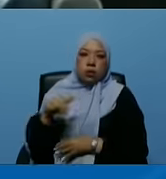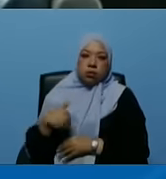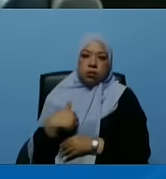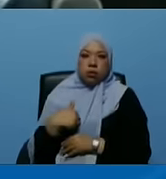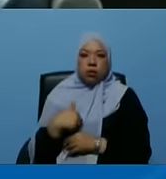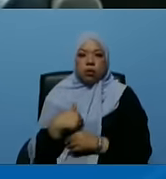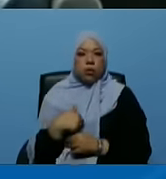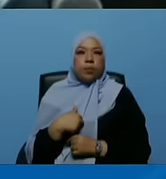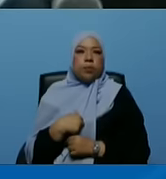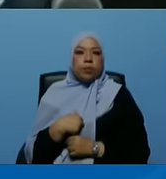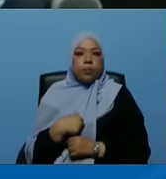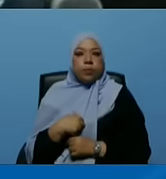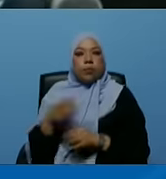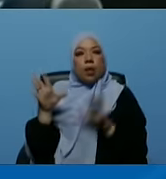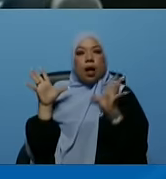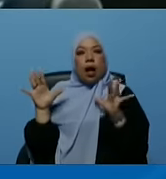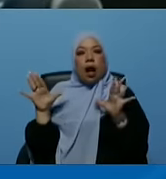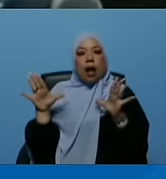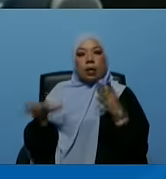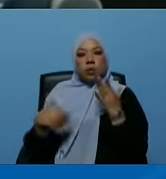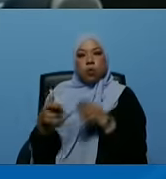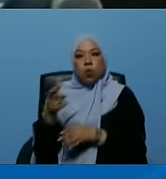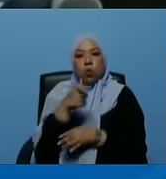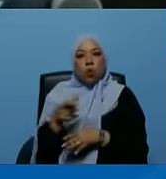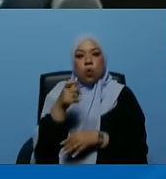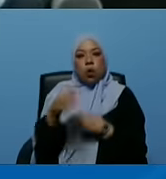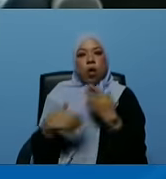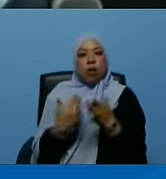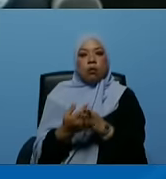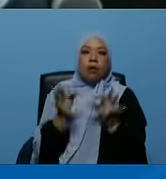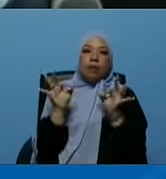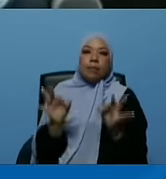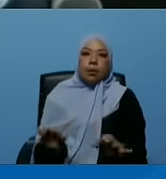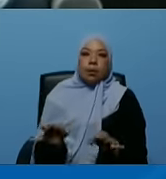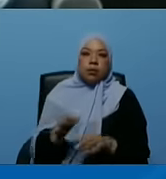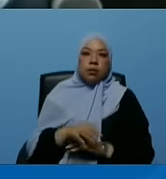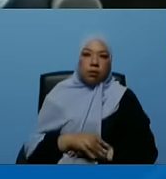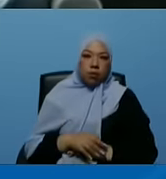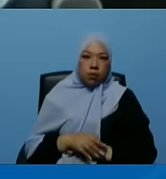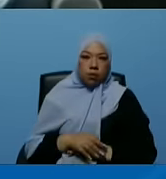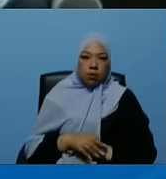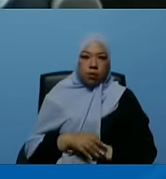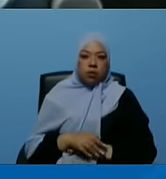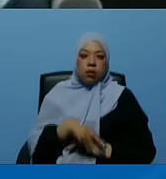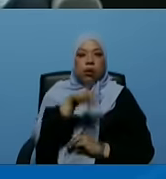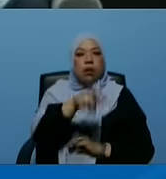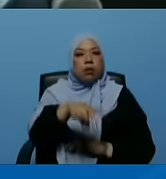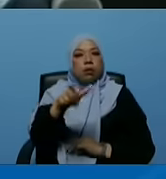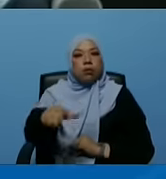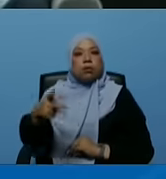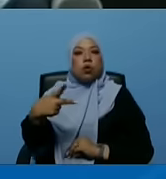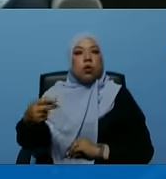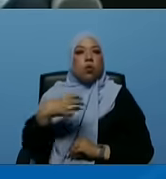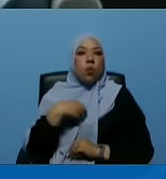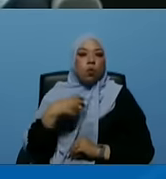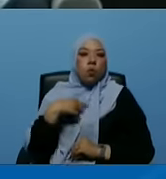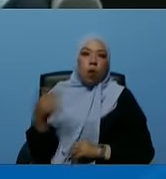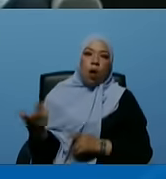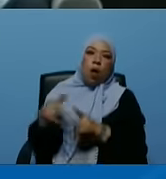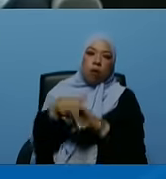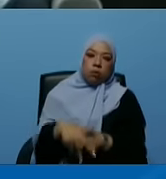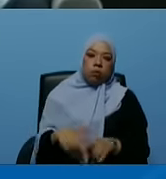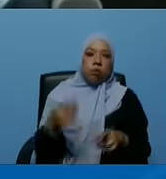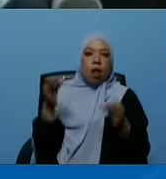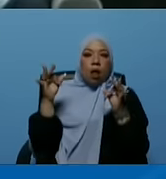y los ángeles te van a recoger para que no te estrelles. Y él le dijo, no se debe tentar